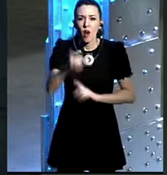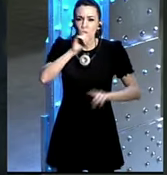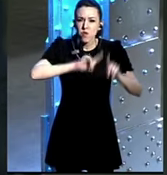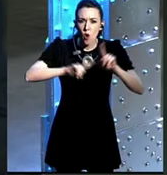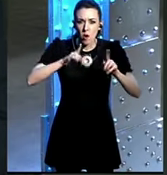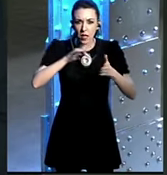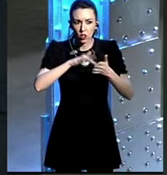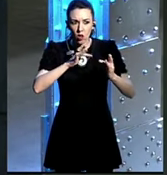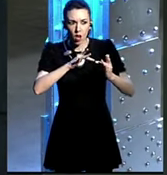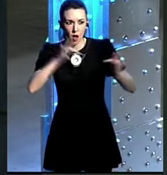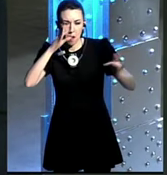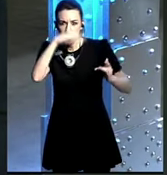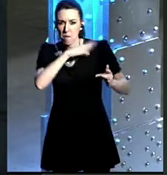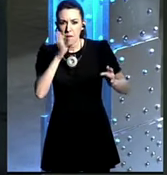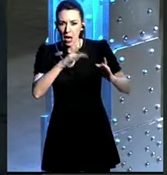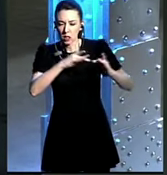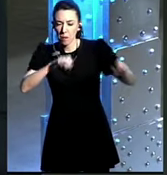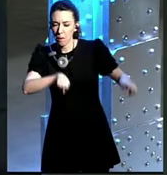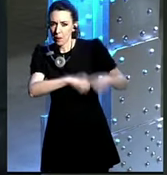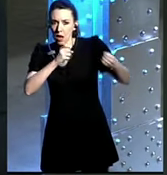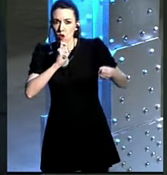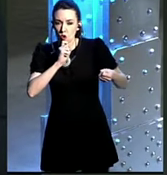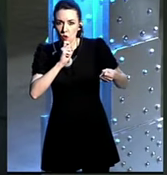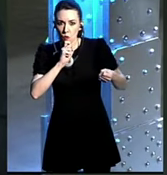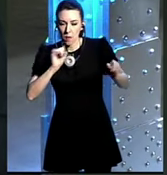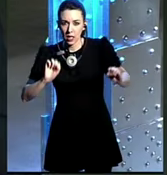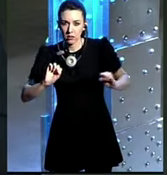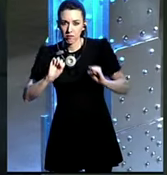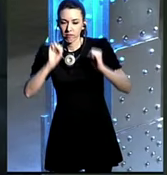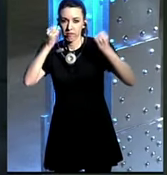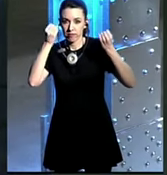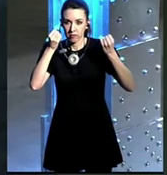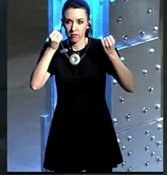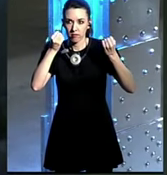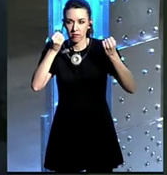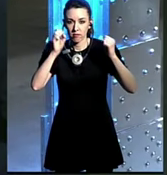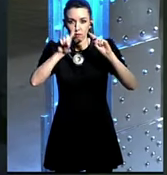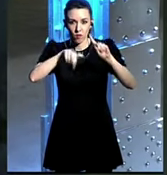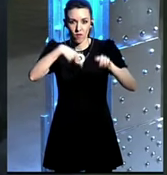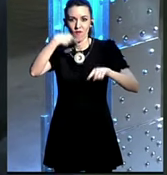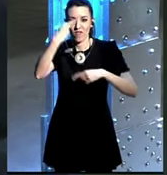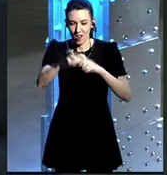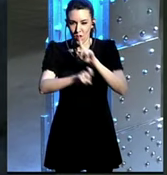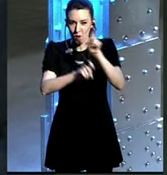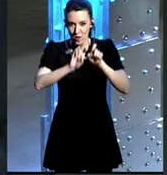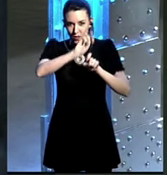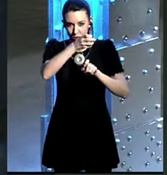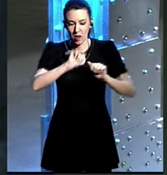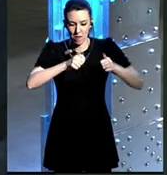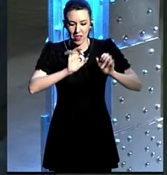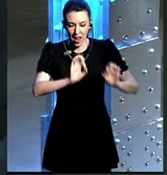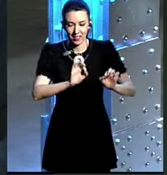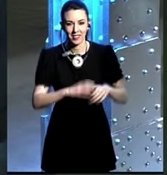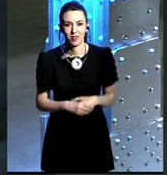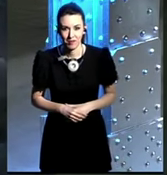cuando hay esa ruptura con los padres y cómo se sale y luego habrá la siguiente pregunta, pero podemos empezar por